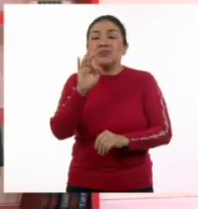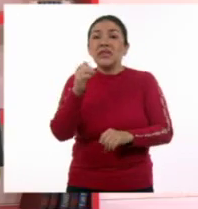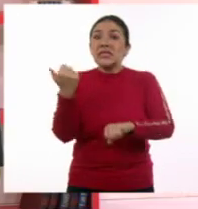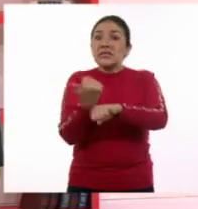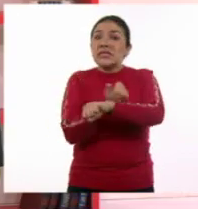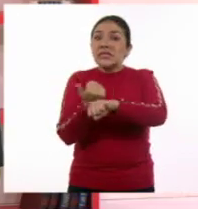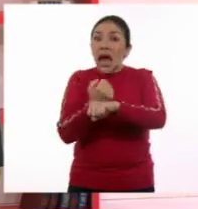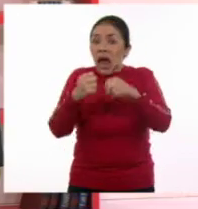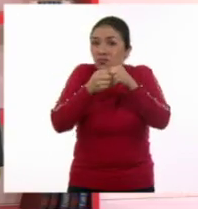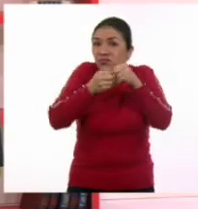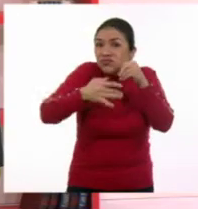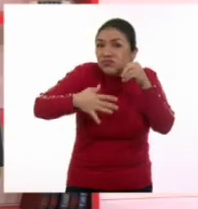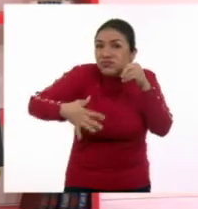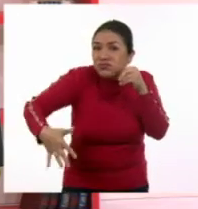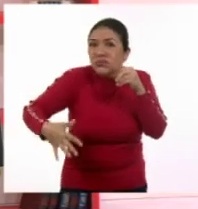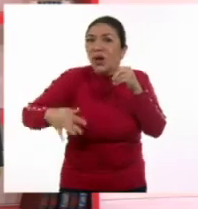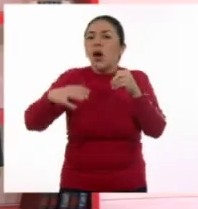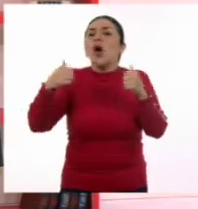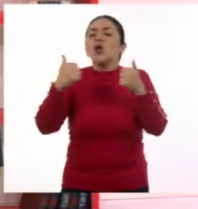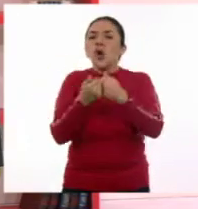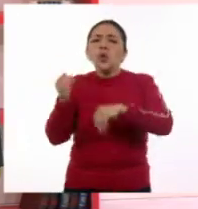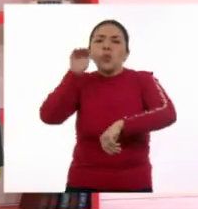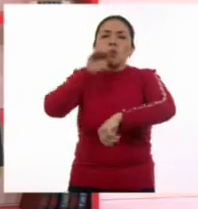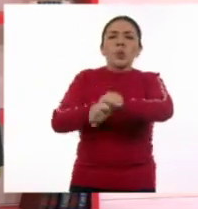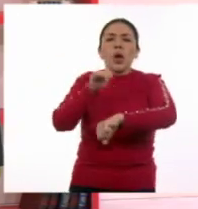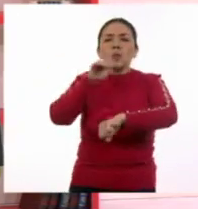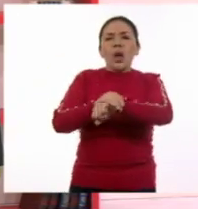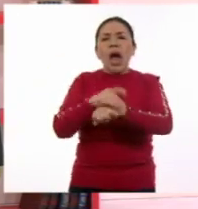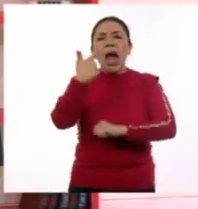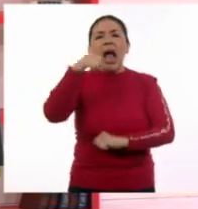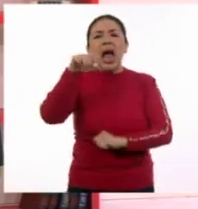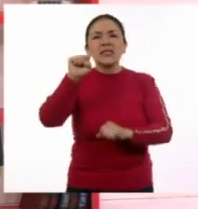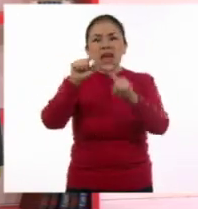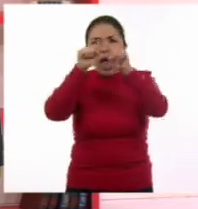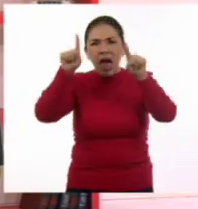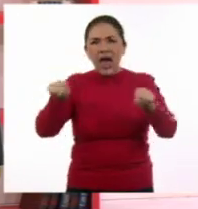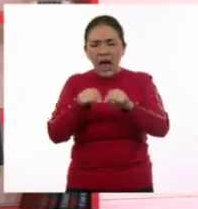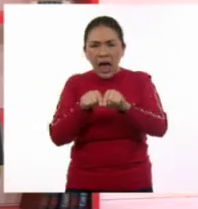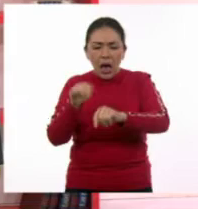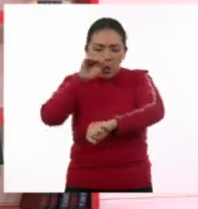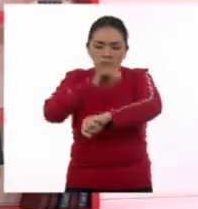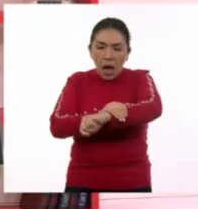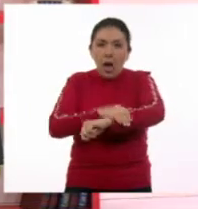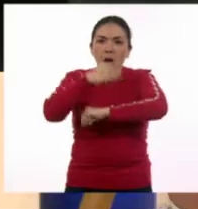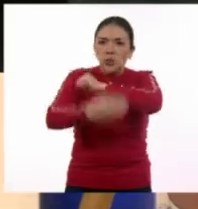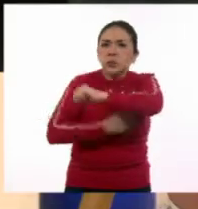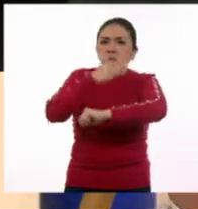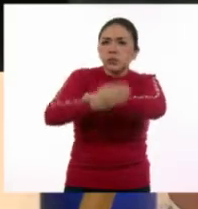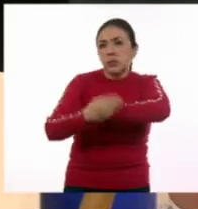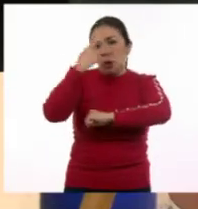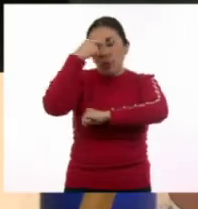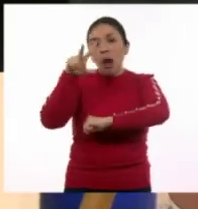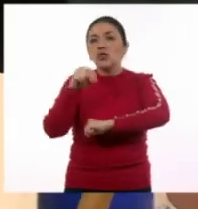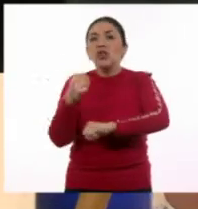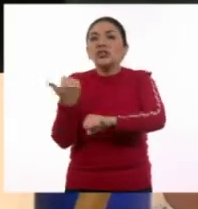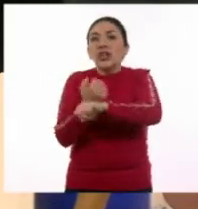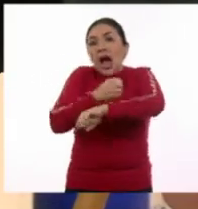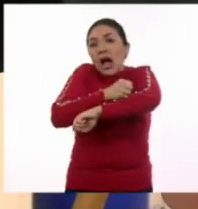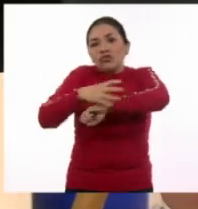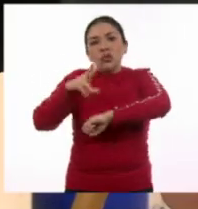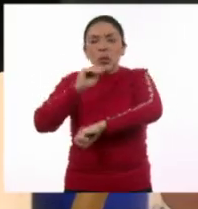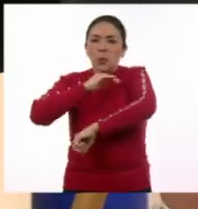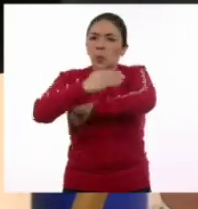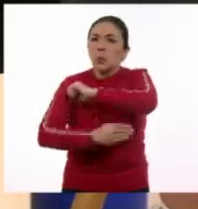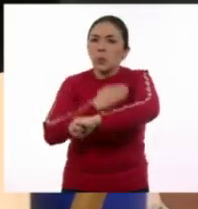hemorragia con la hemorragia con algunas gasas y ese vendaje nos va a ayudar a sujetarla o igual nos puede ayudar a sujetar algún tipo de